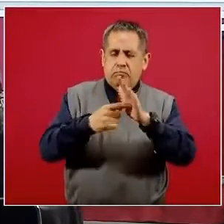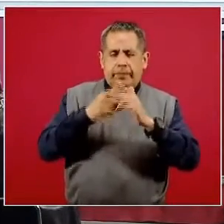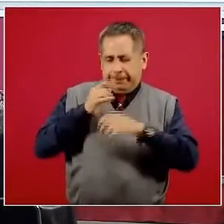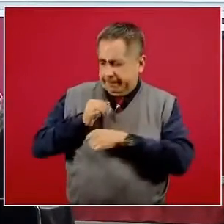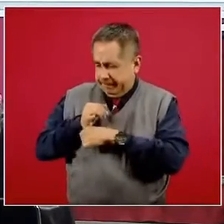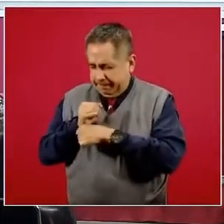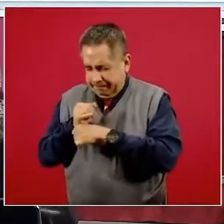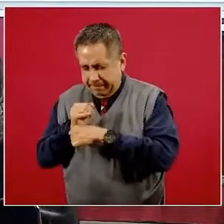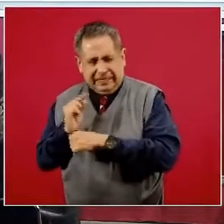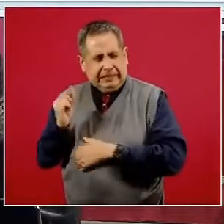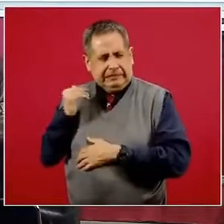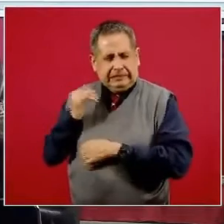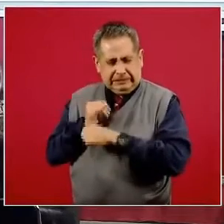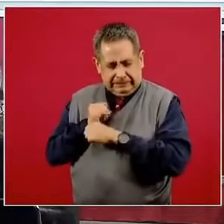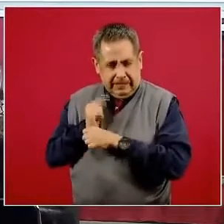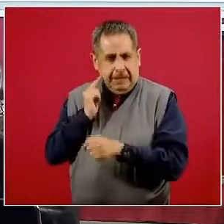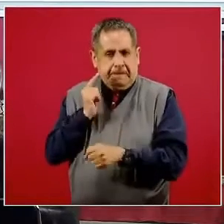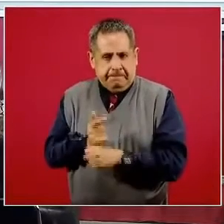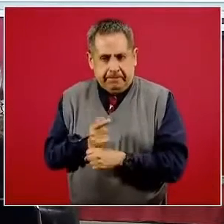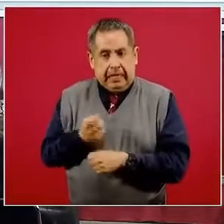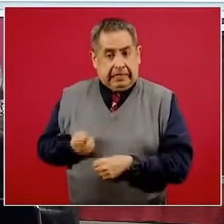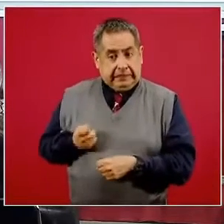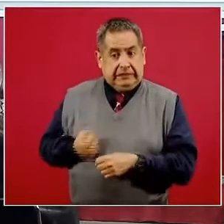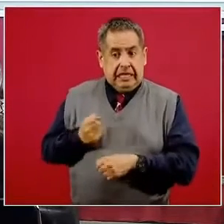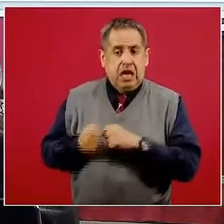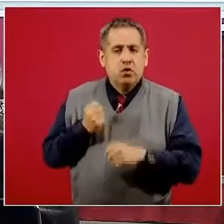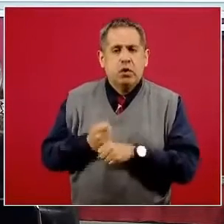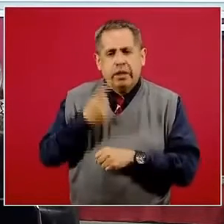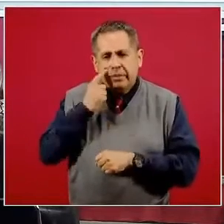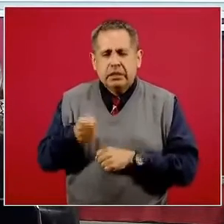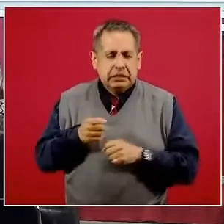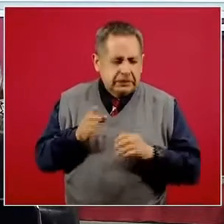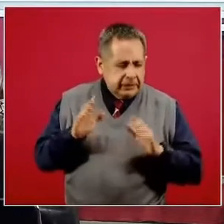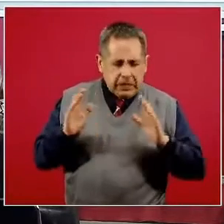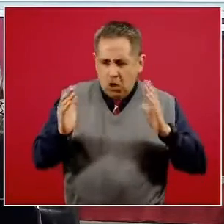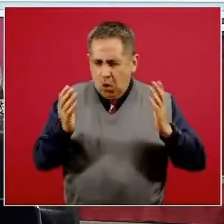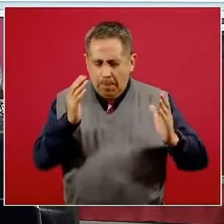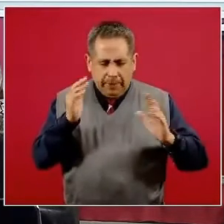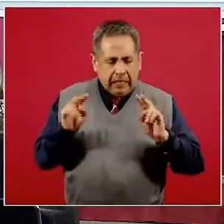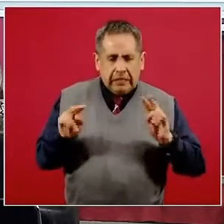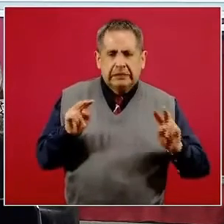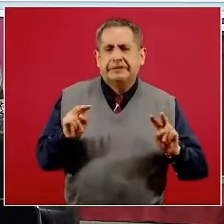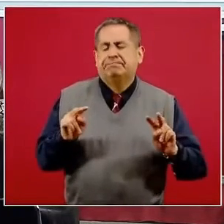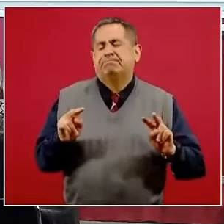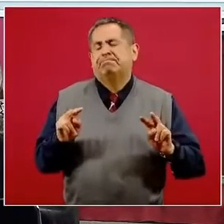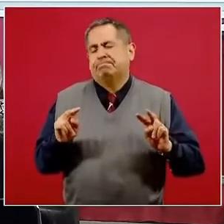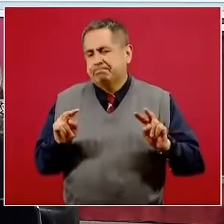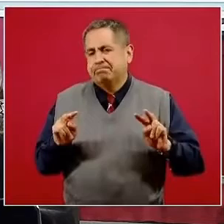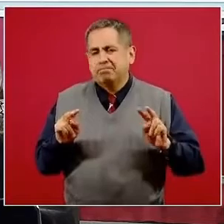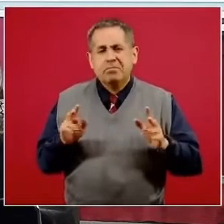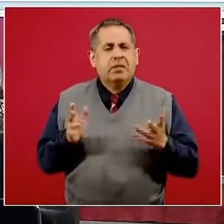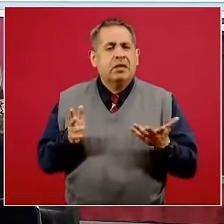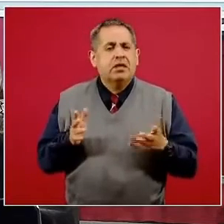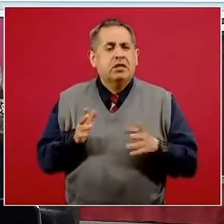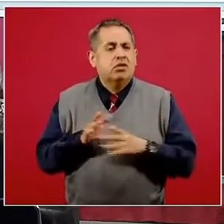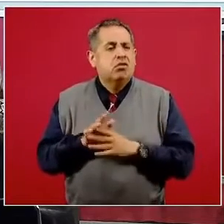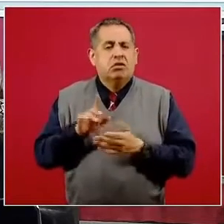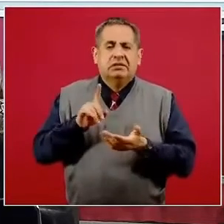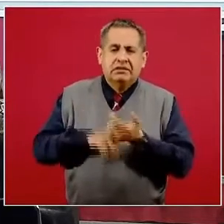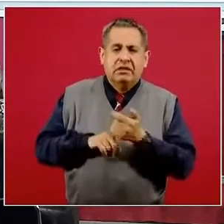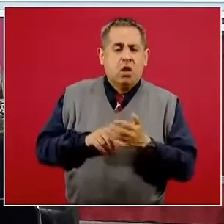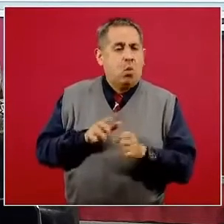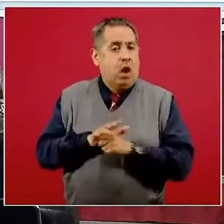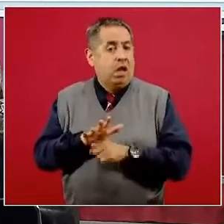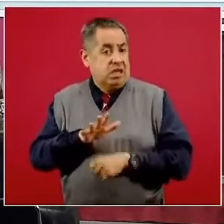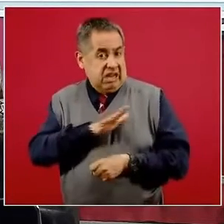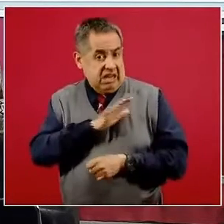estudio muy reciente de este mismo año que hace una comparación de las cualidades o